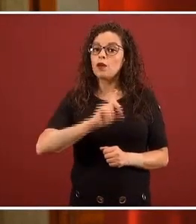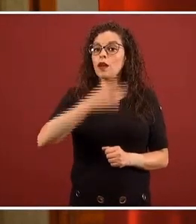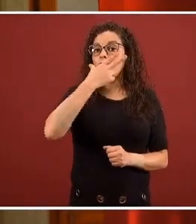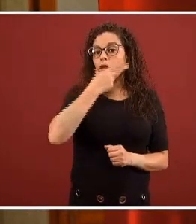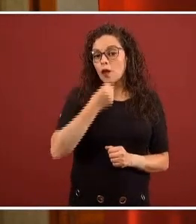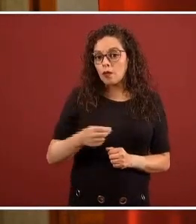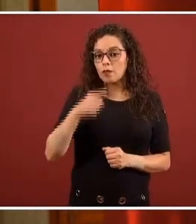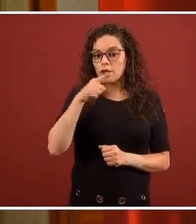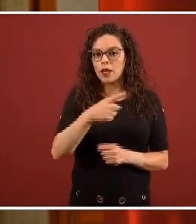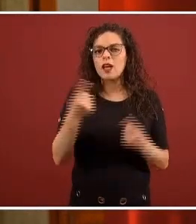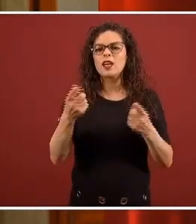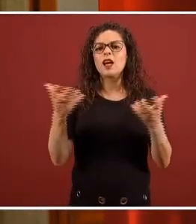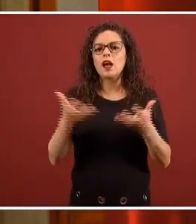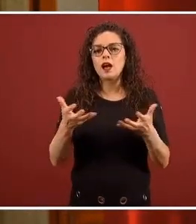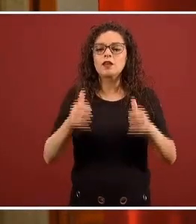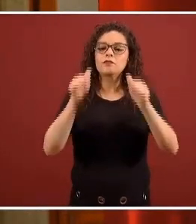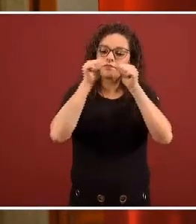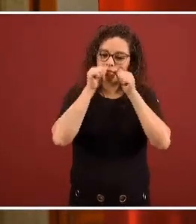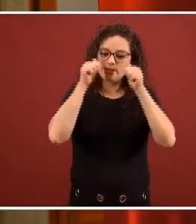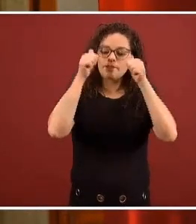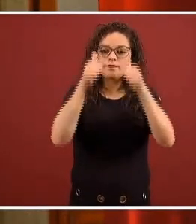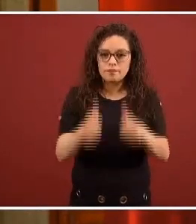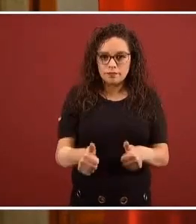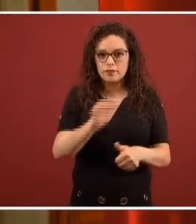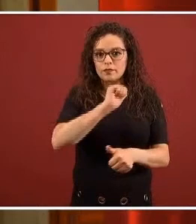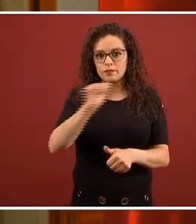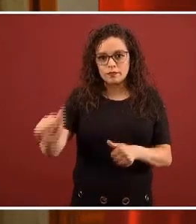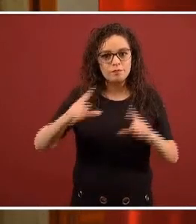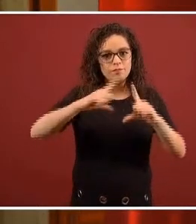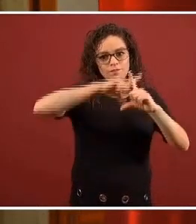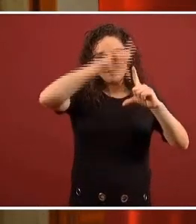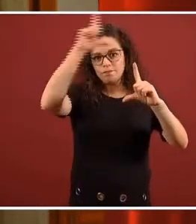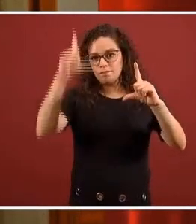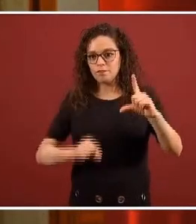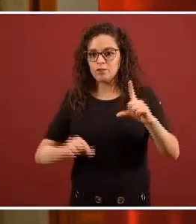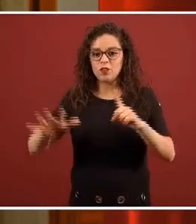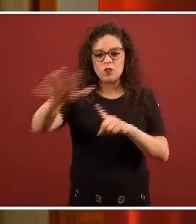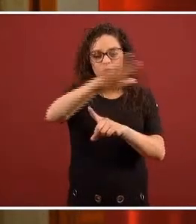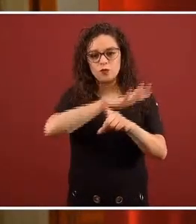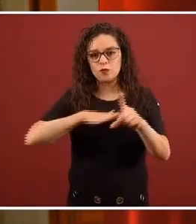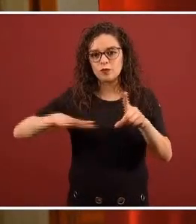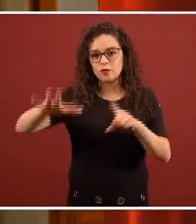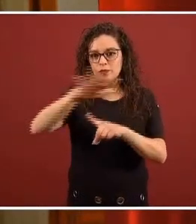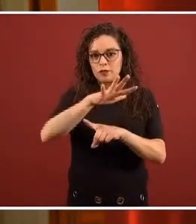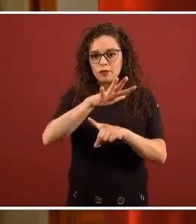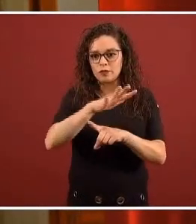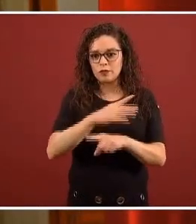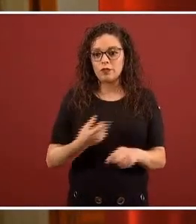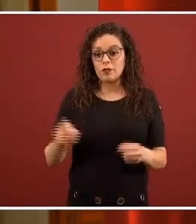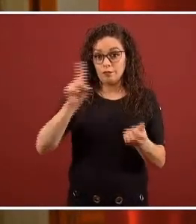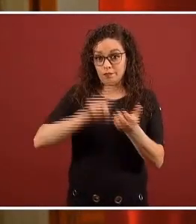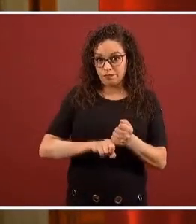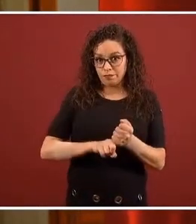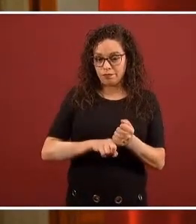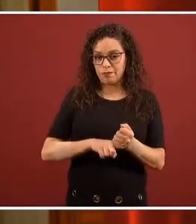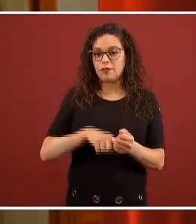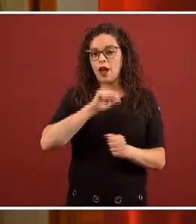dan atención pues a lo largo de toda la República Mexicana dentro de nuestro